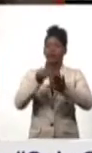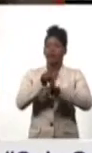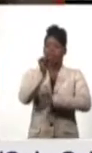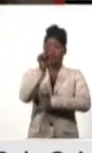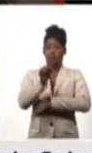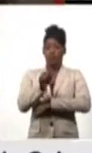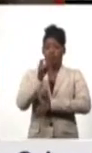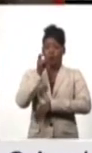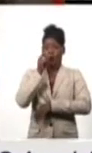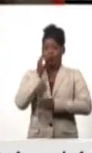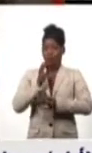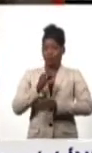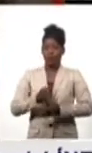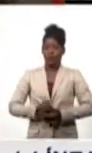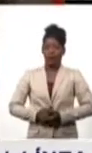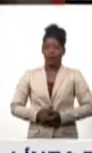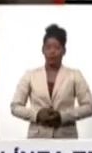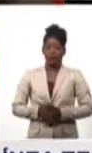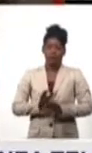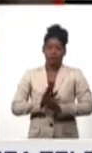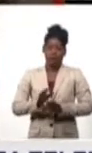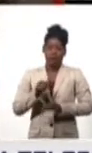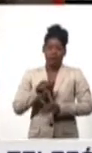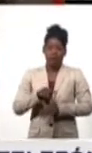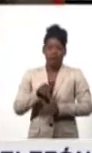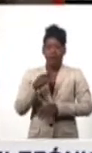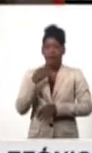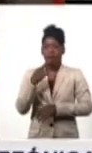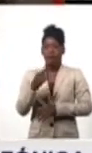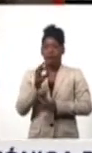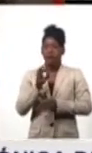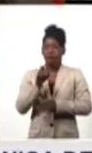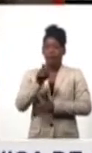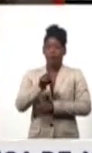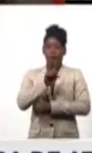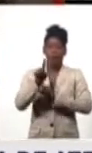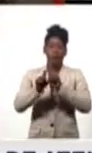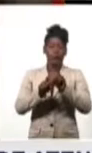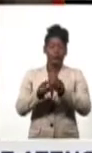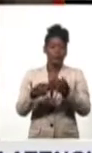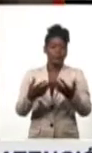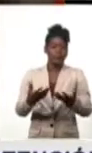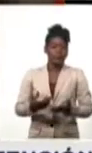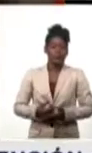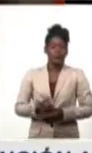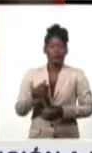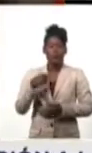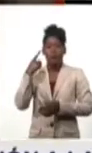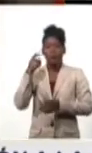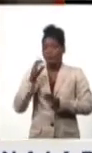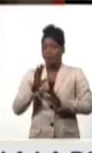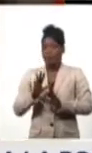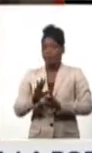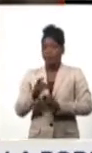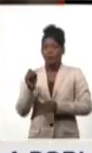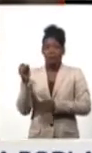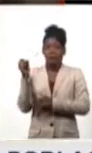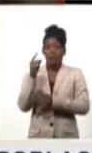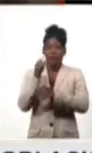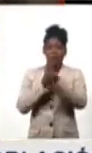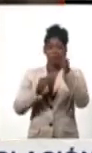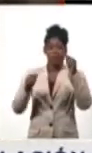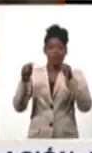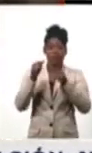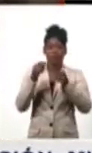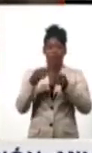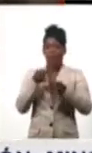Ahora, respondiendo a esta última pregunta que tú me hacías, yo diría que lo primero que tendría que destacar es que existe